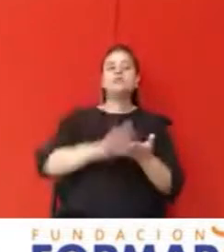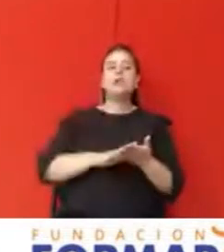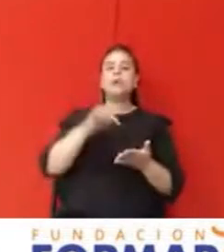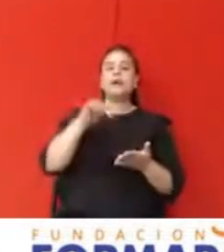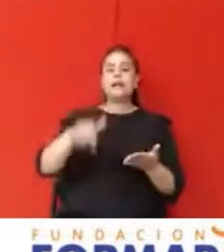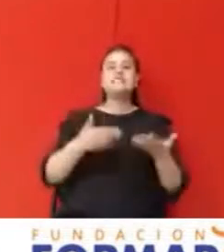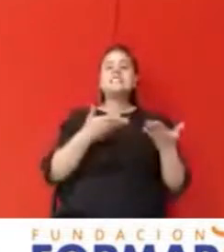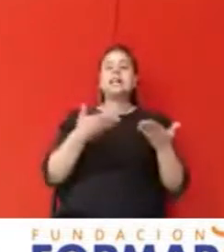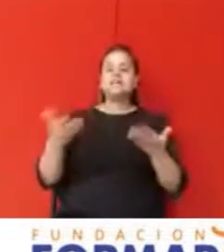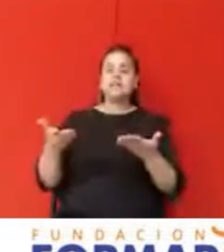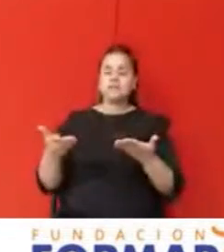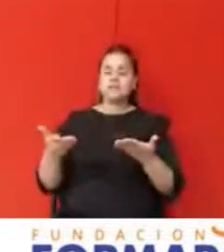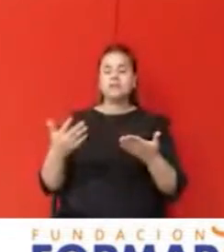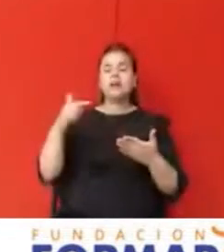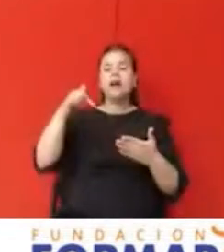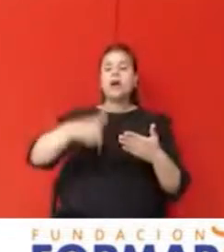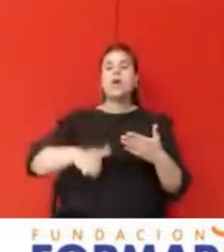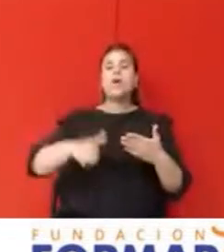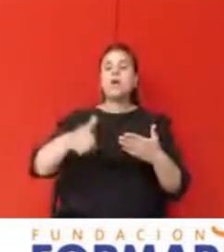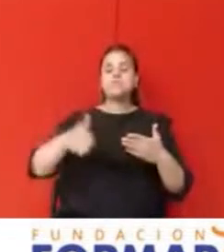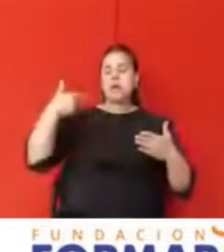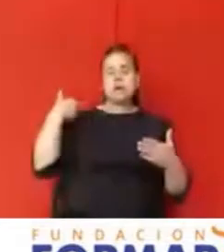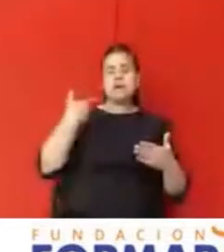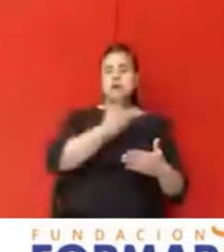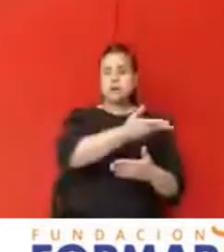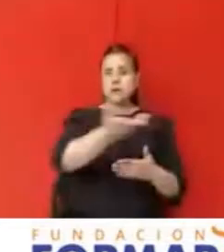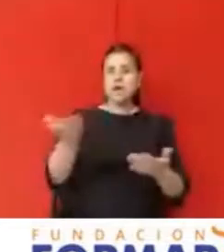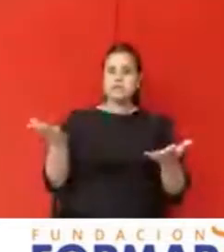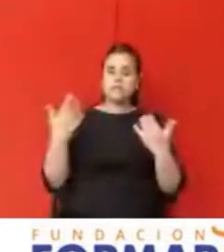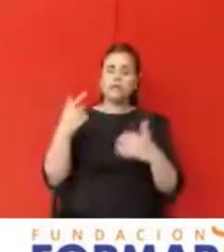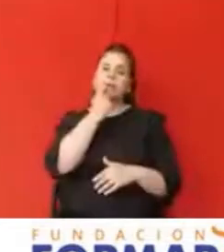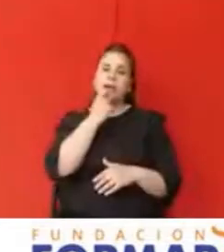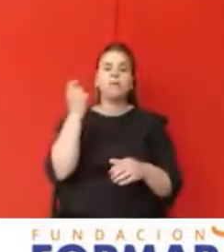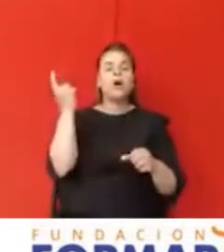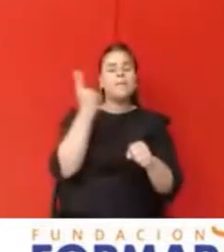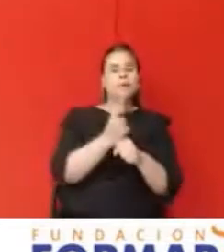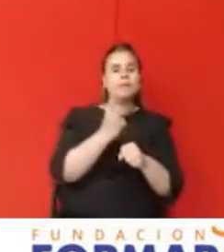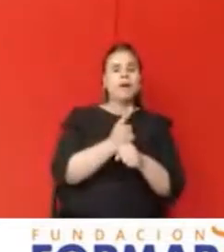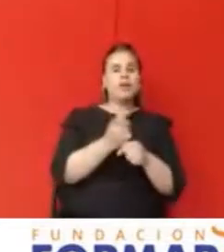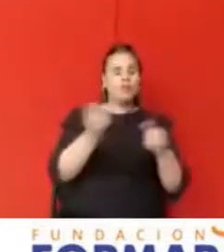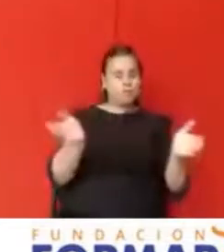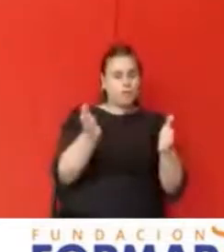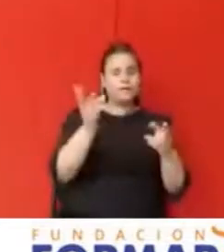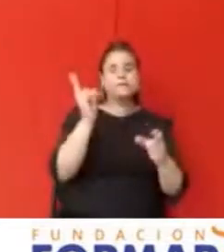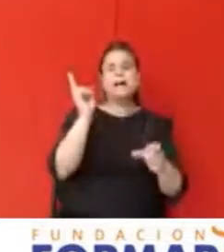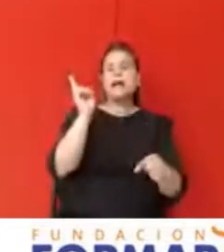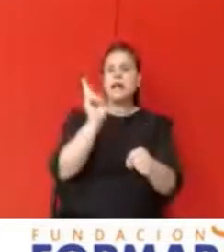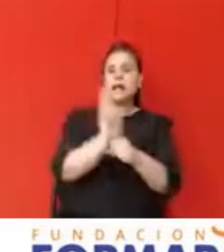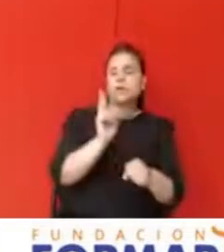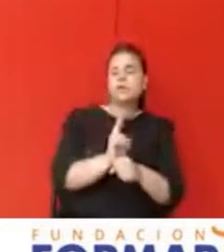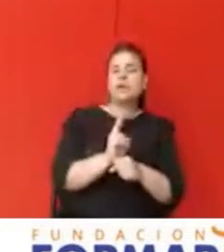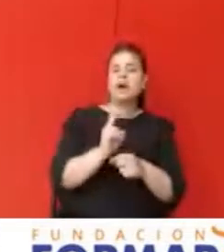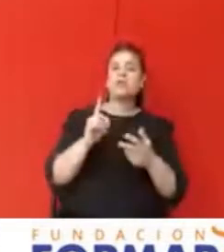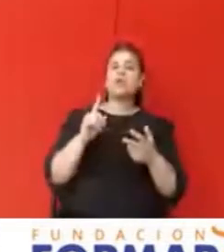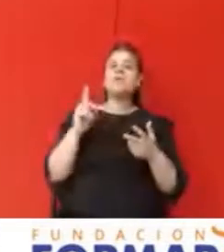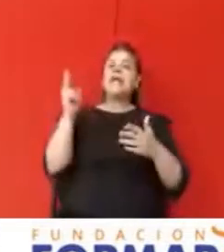protección, la atención primaria. De hecho, la internación domiciliaria quizás es uno de los escalones más